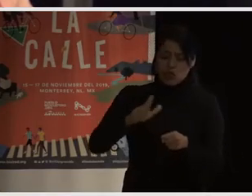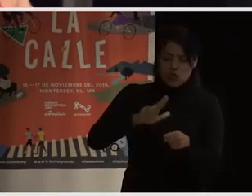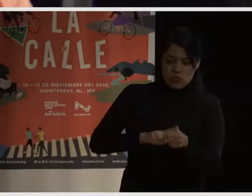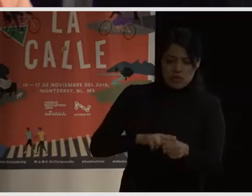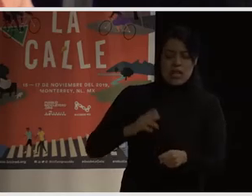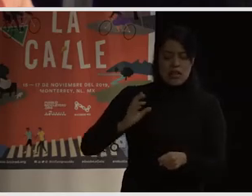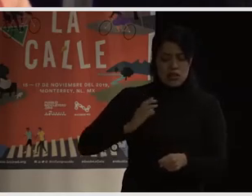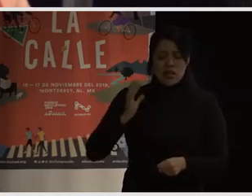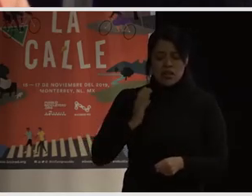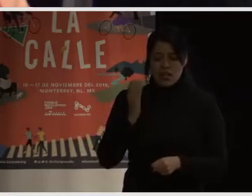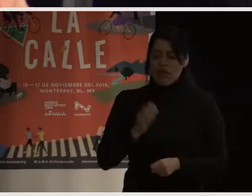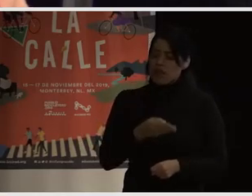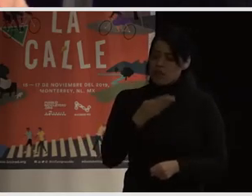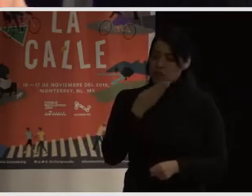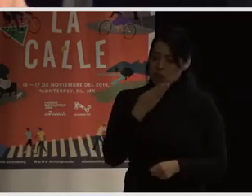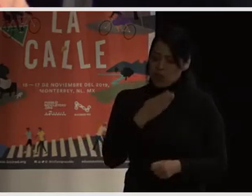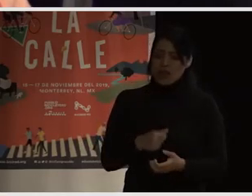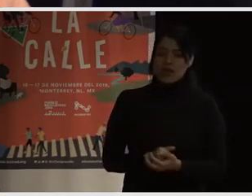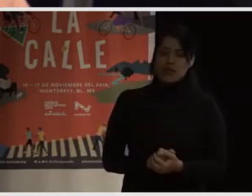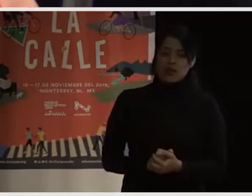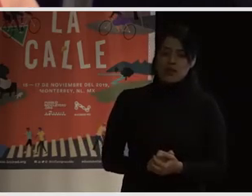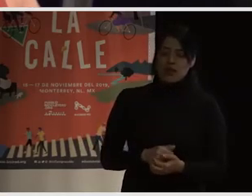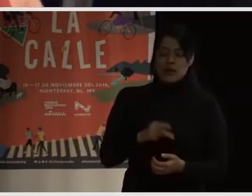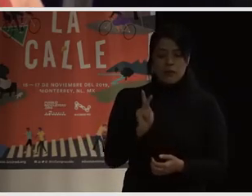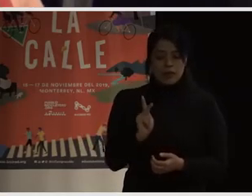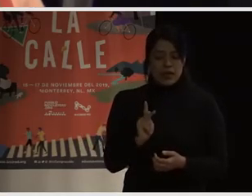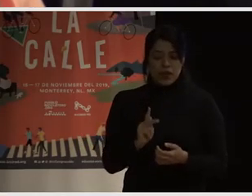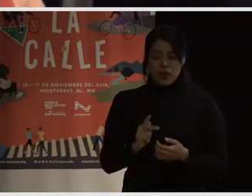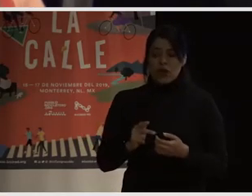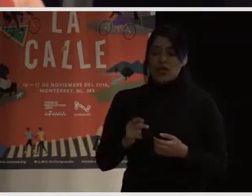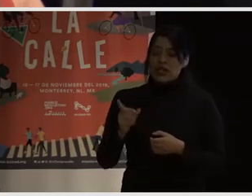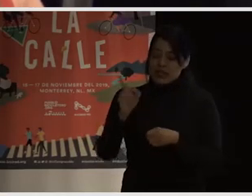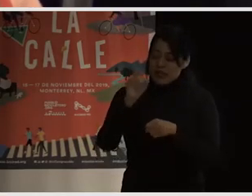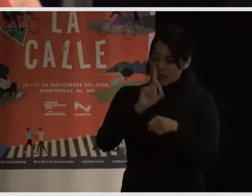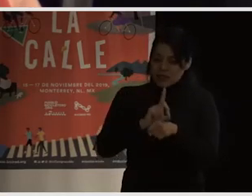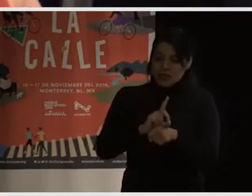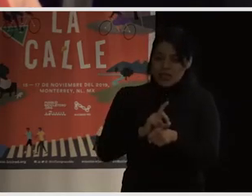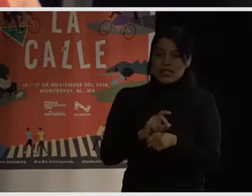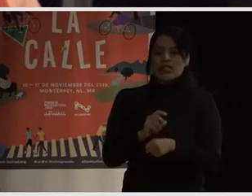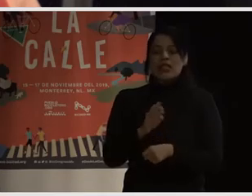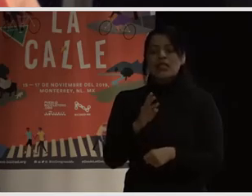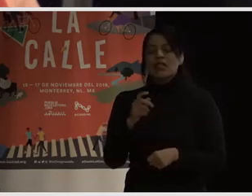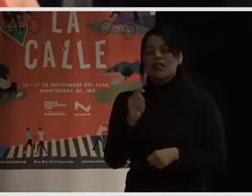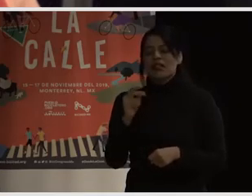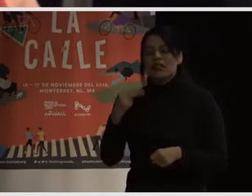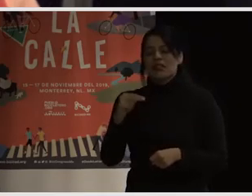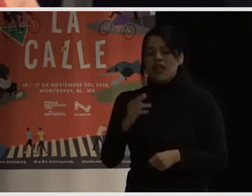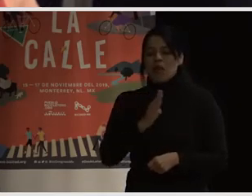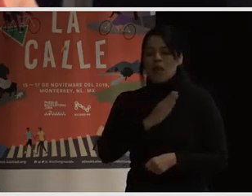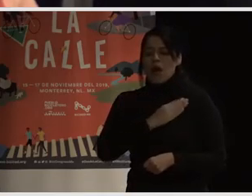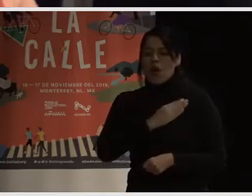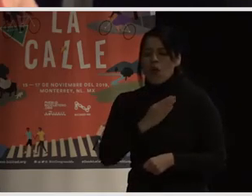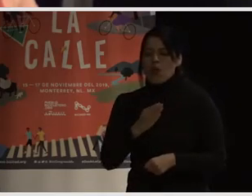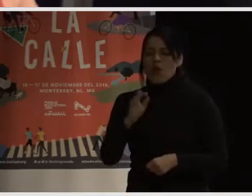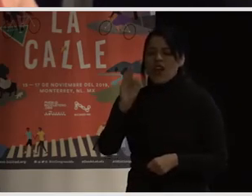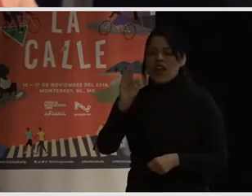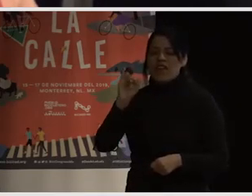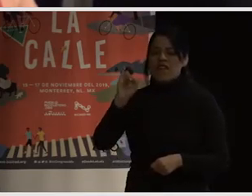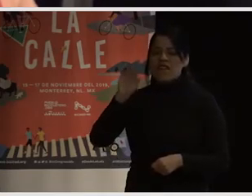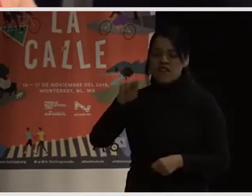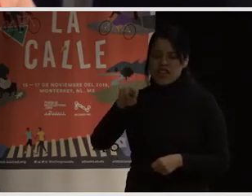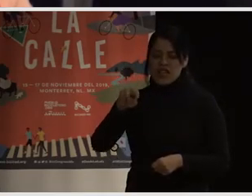entonces no sé si en estos días que es el buen fin ustedes vayan del municipio sampedro van a ver